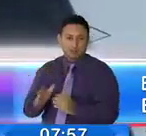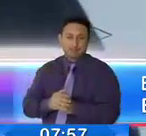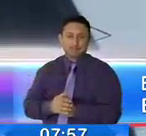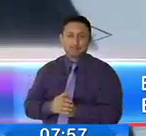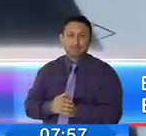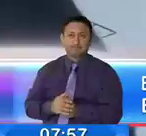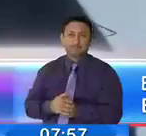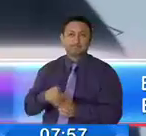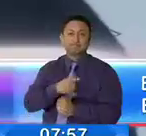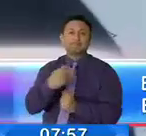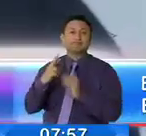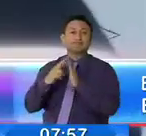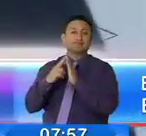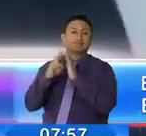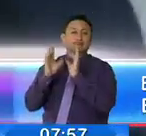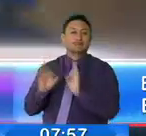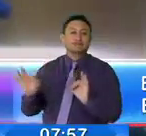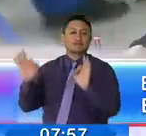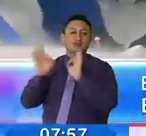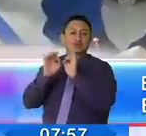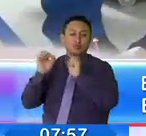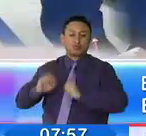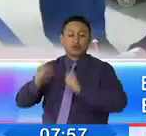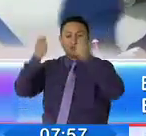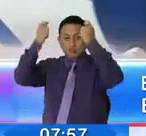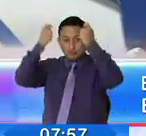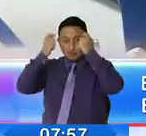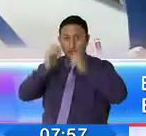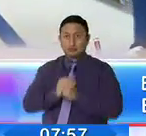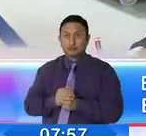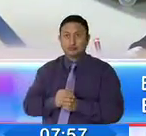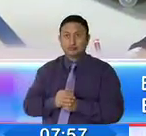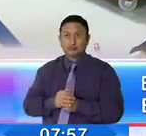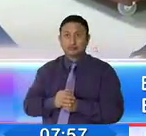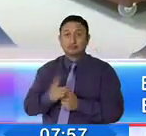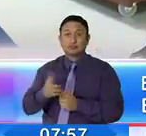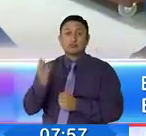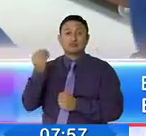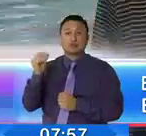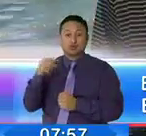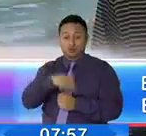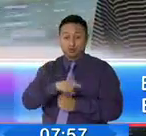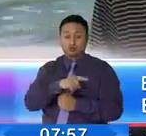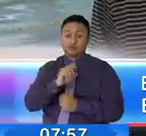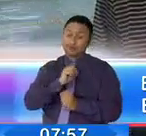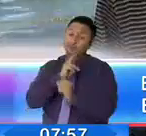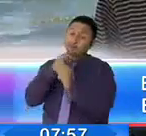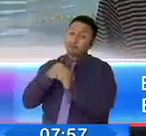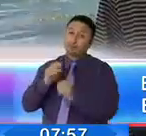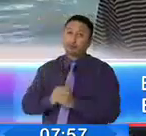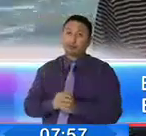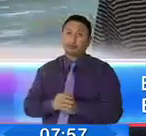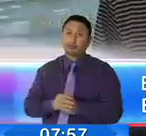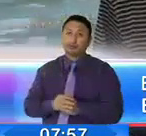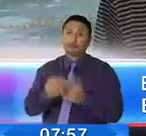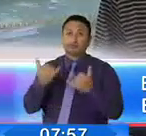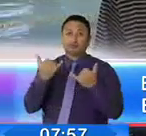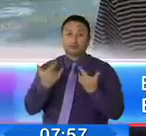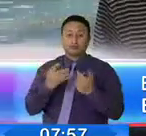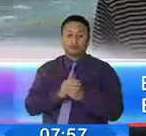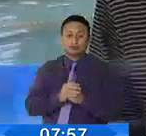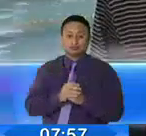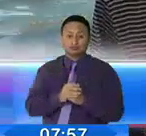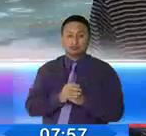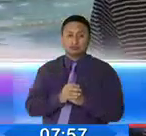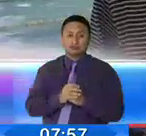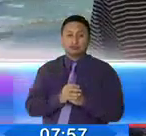un requisito que es indispensable para poder graduarse y que lo deben hacer jóvenes de su edad. El momento que les toque cumplir una actividad de participación